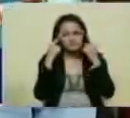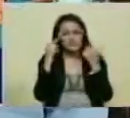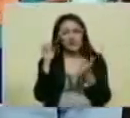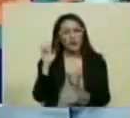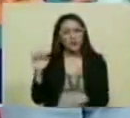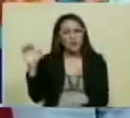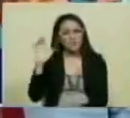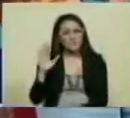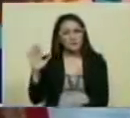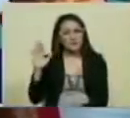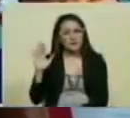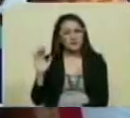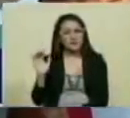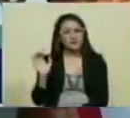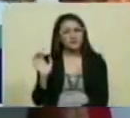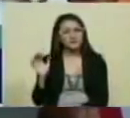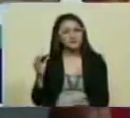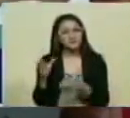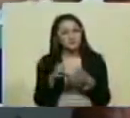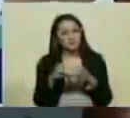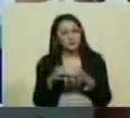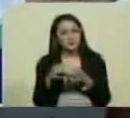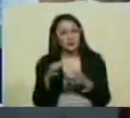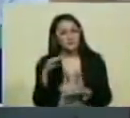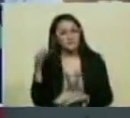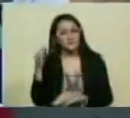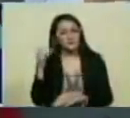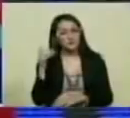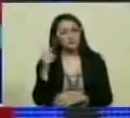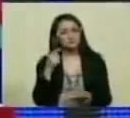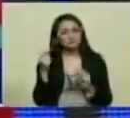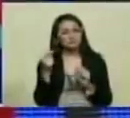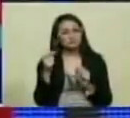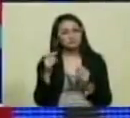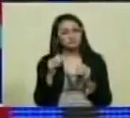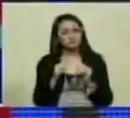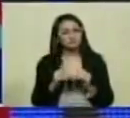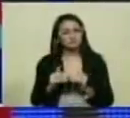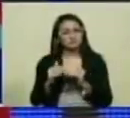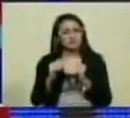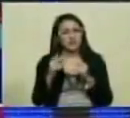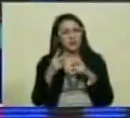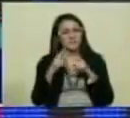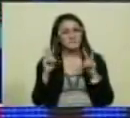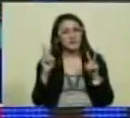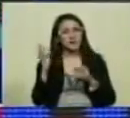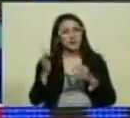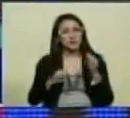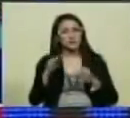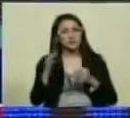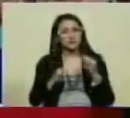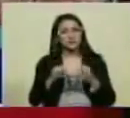la conformación de nuestra nacionalidad en el espíritu del diálogo de civilizaciones, la paz y la